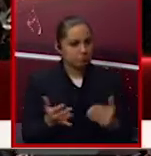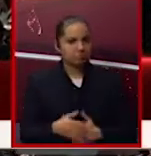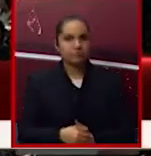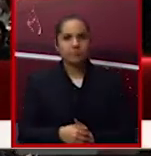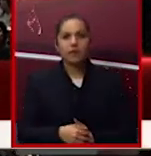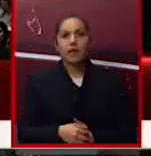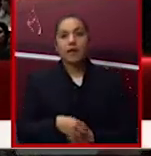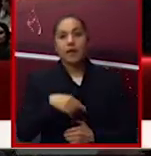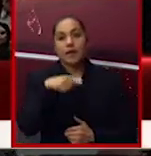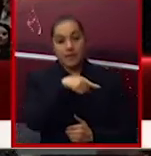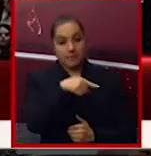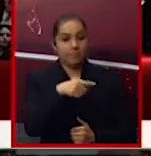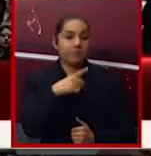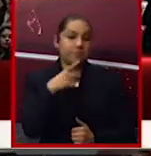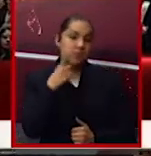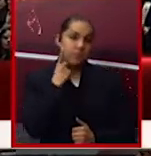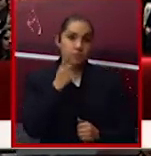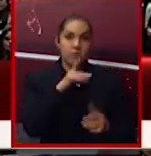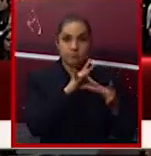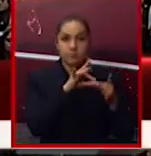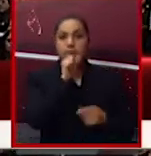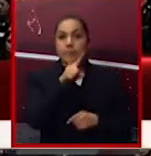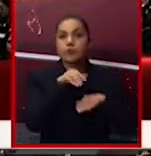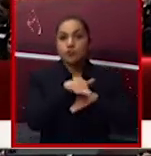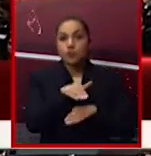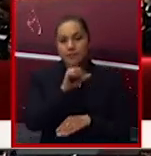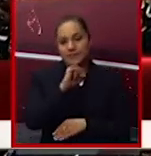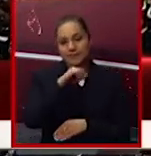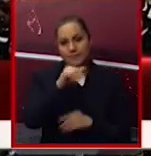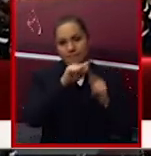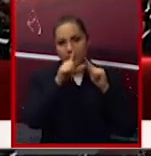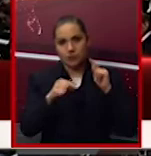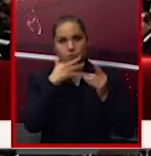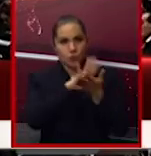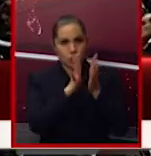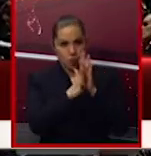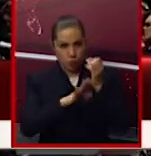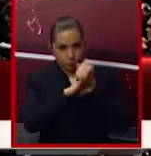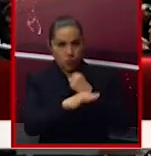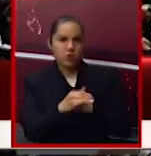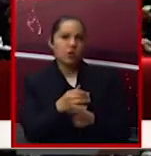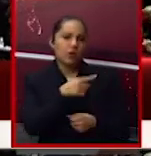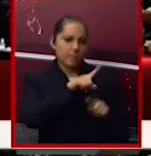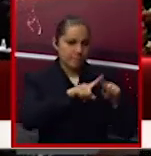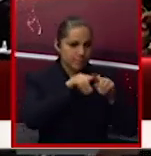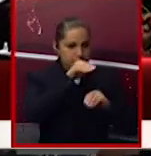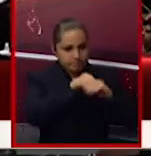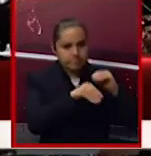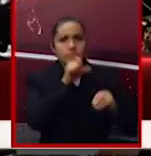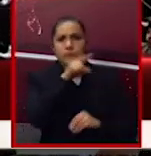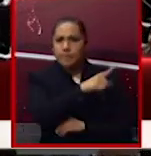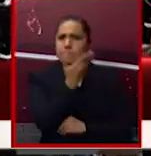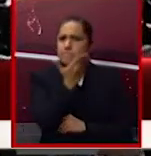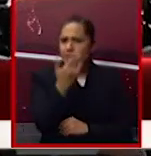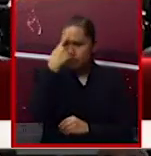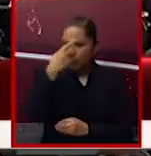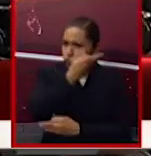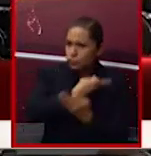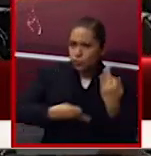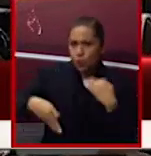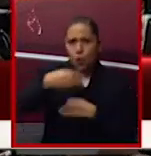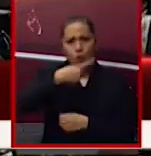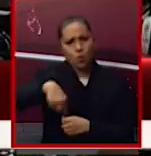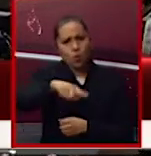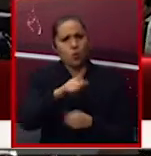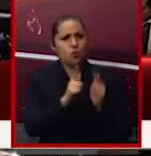El legislador destacó también la aprobación del Sistema Nacional Anticorrupción y convocó a todas las fuerzas políticas representadas en el Congreso de la Unión a